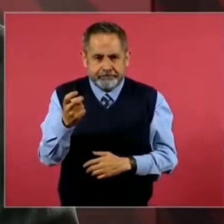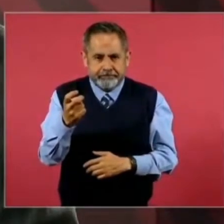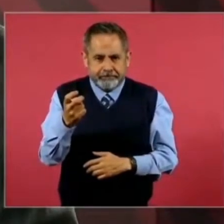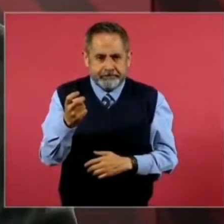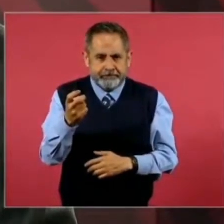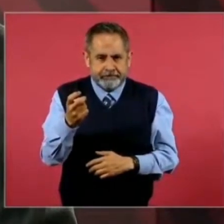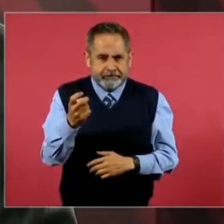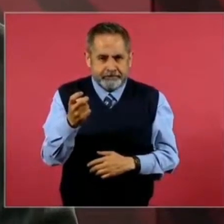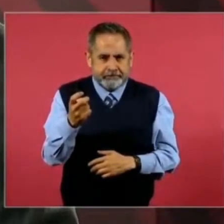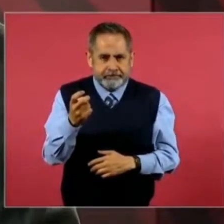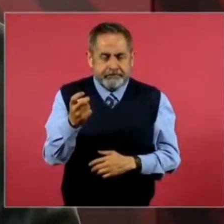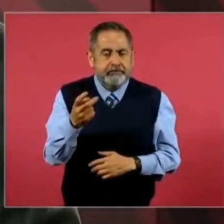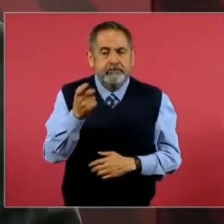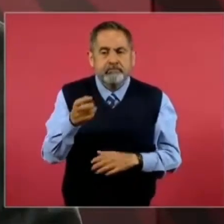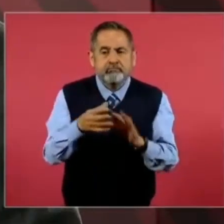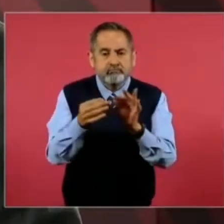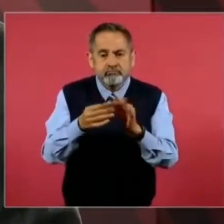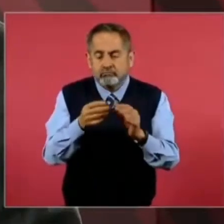se le da el asilo,